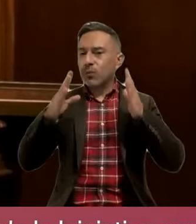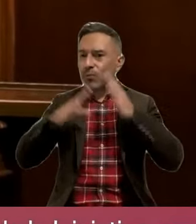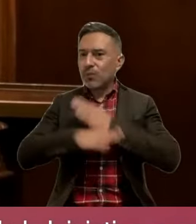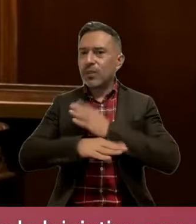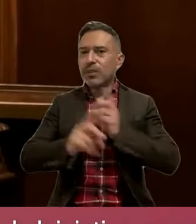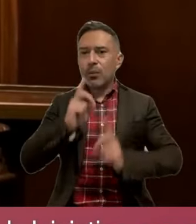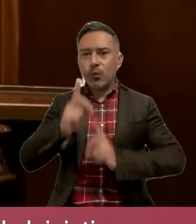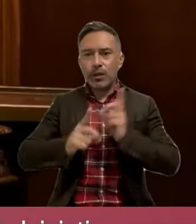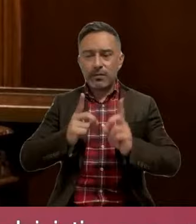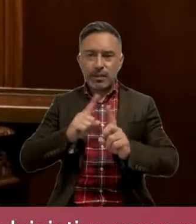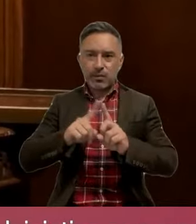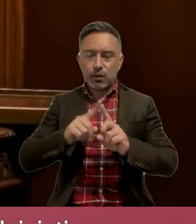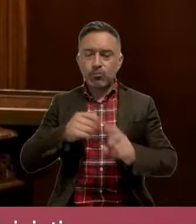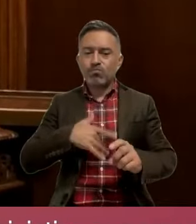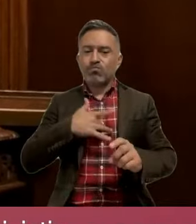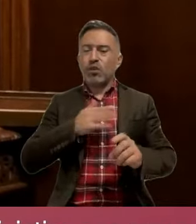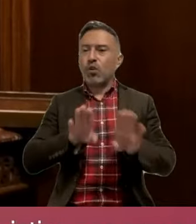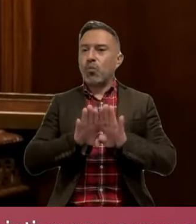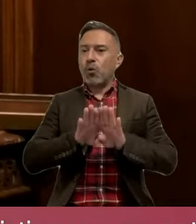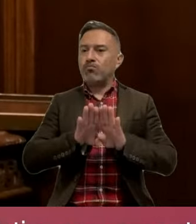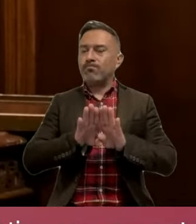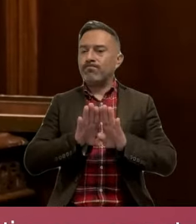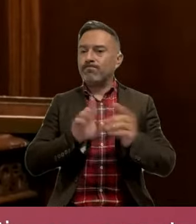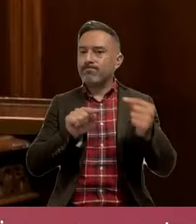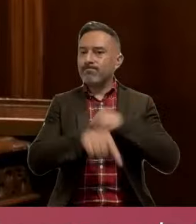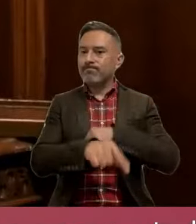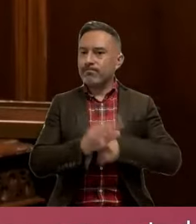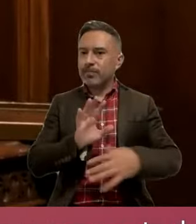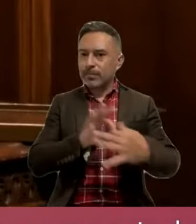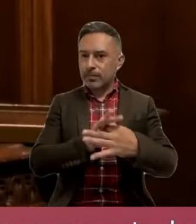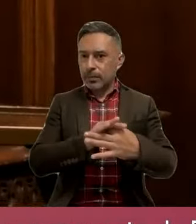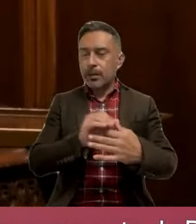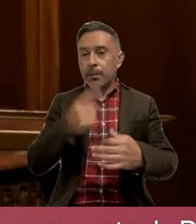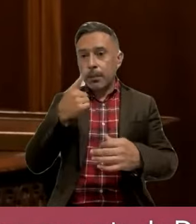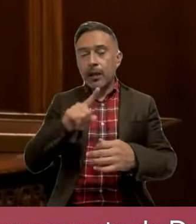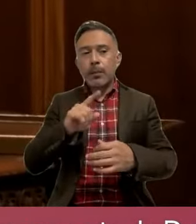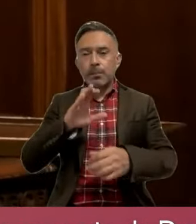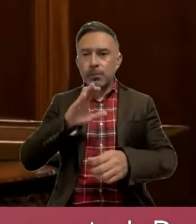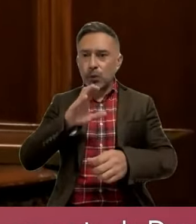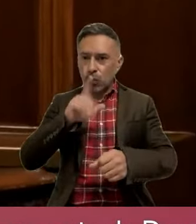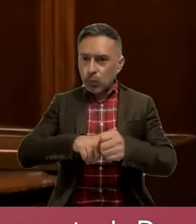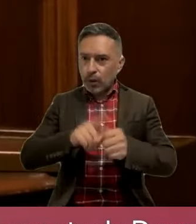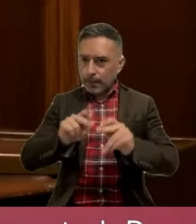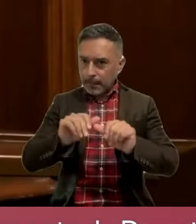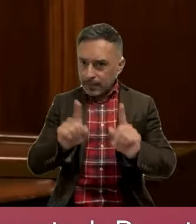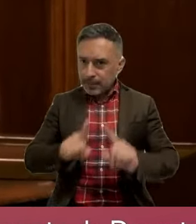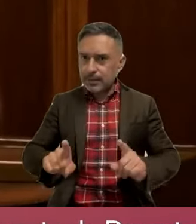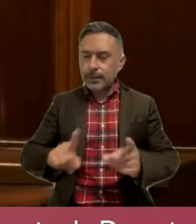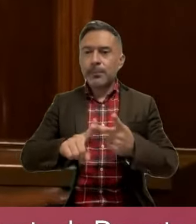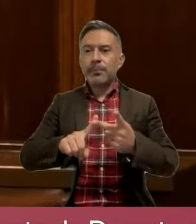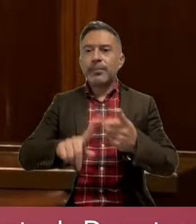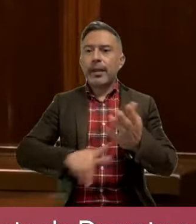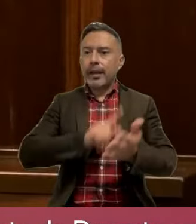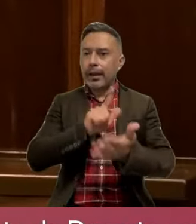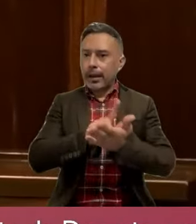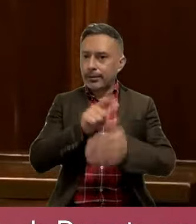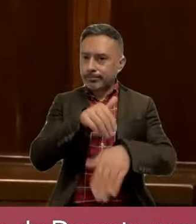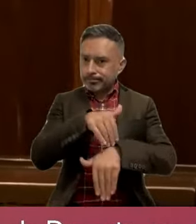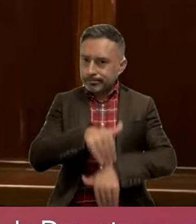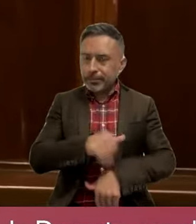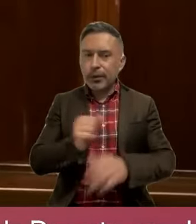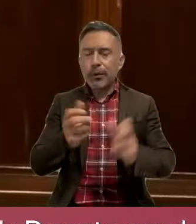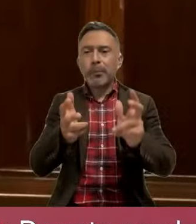actitudes solidarias, la promoción de la cultura de la paz, de la legalidad y de la no violencia en